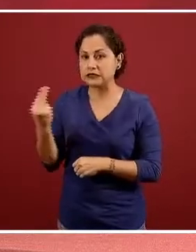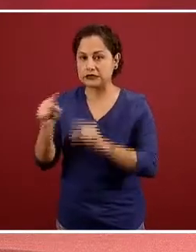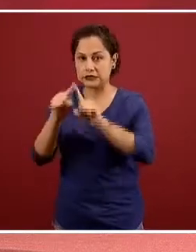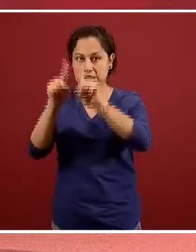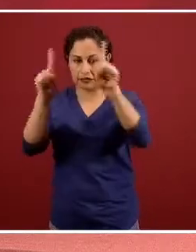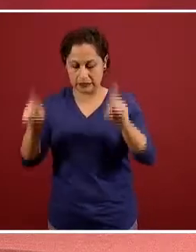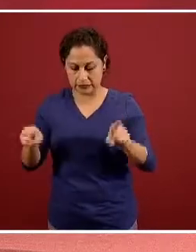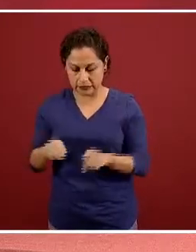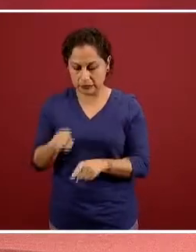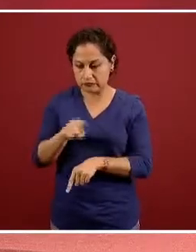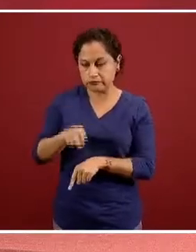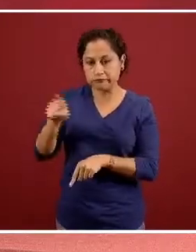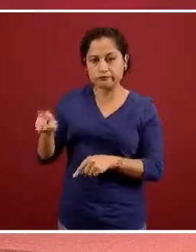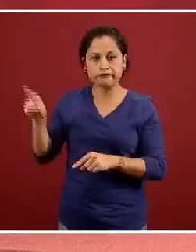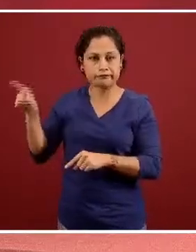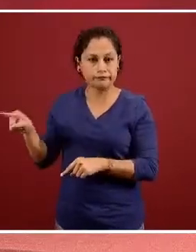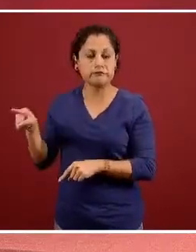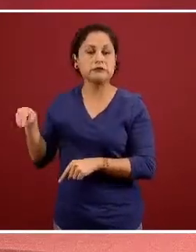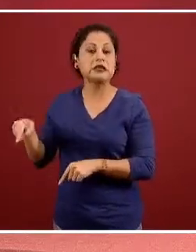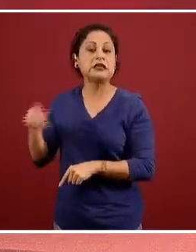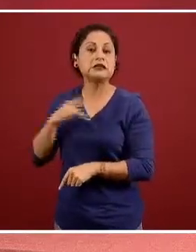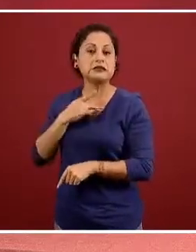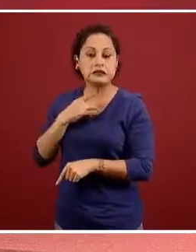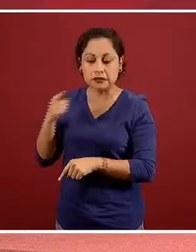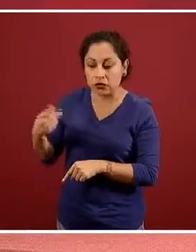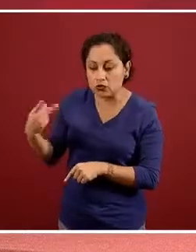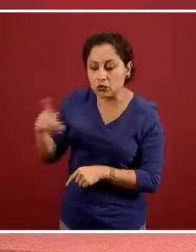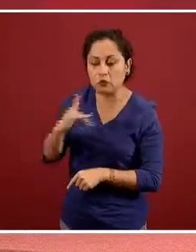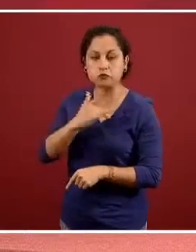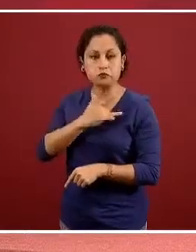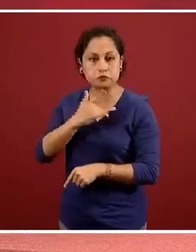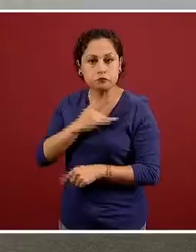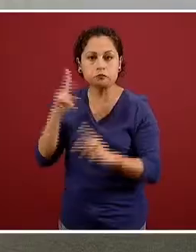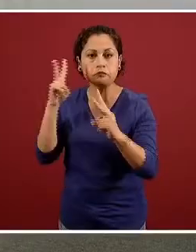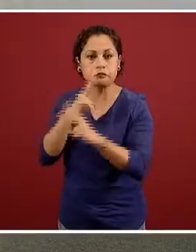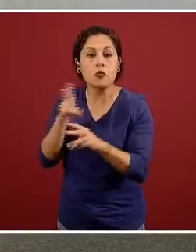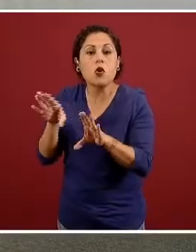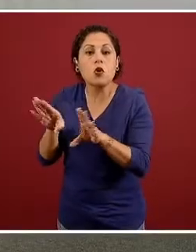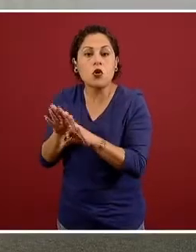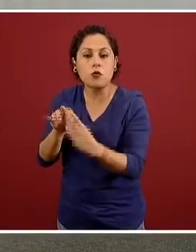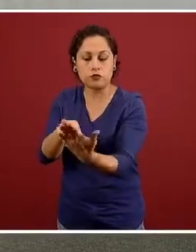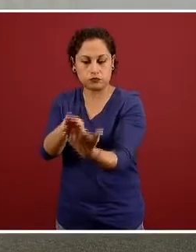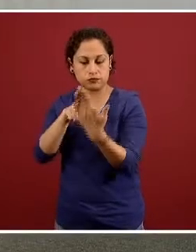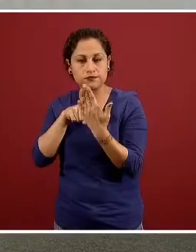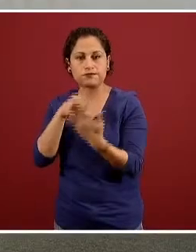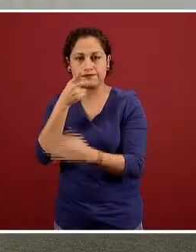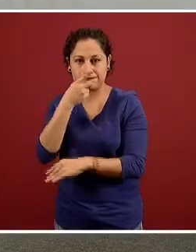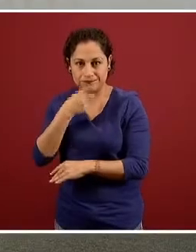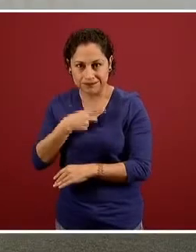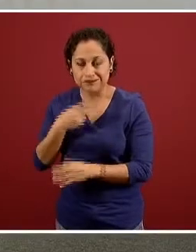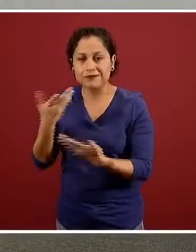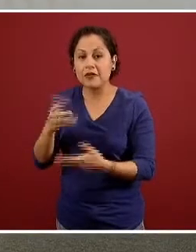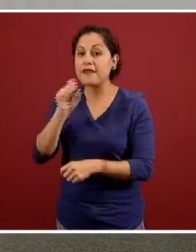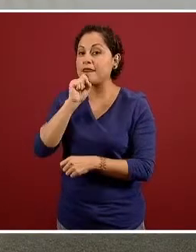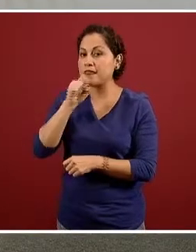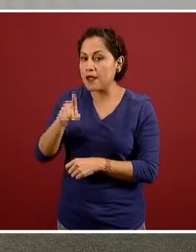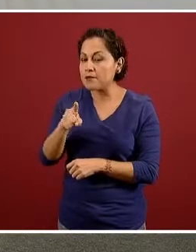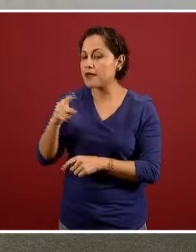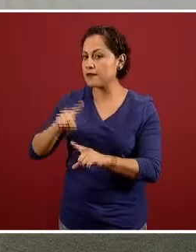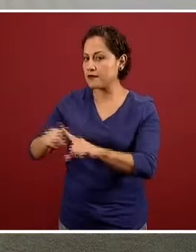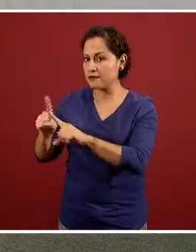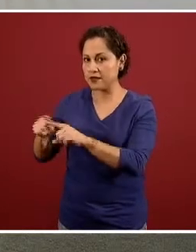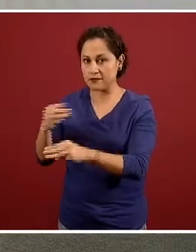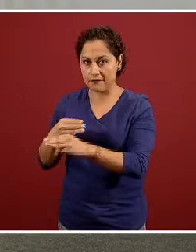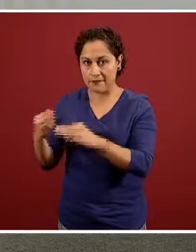sus signos vitales y de otros parámetros, tanto respiratorios como hematológicos. Requiere de bombas de infusión, por lo menos 4